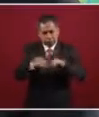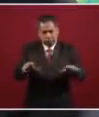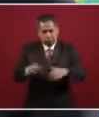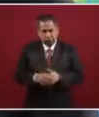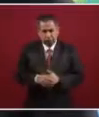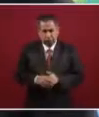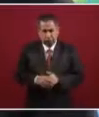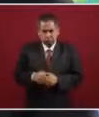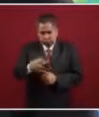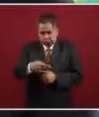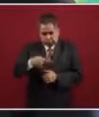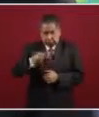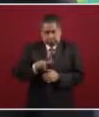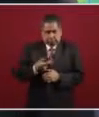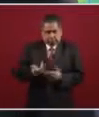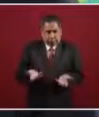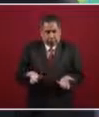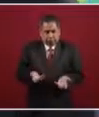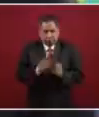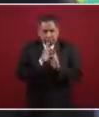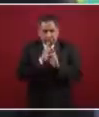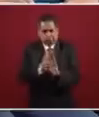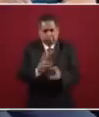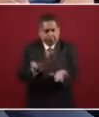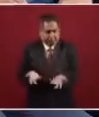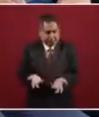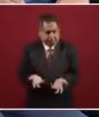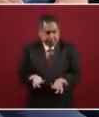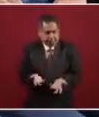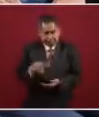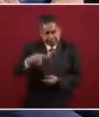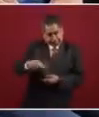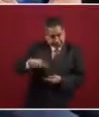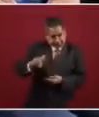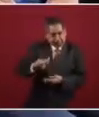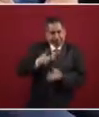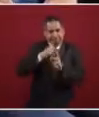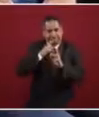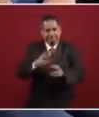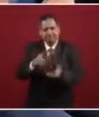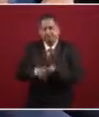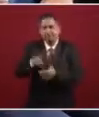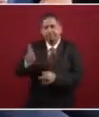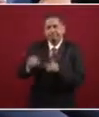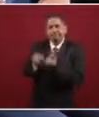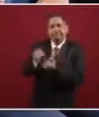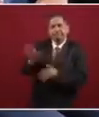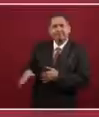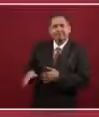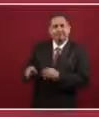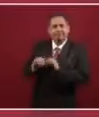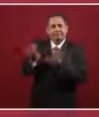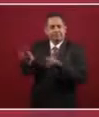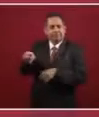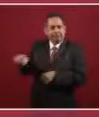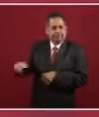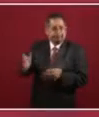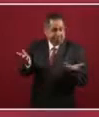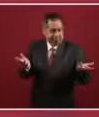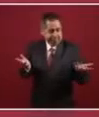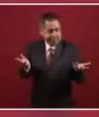Nada más pregúntanos. Ahora sí, que como diría el clásico,